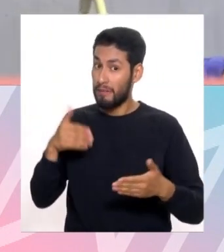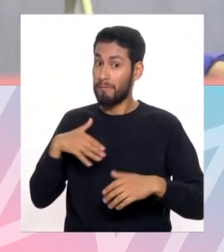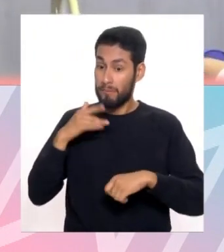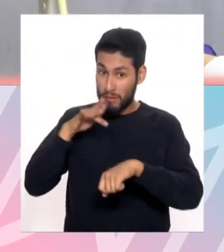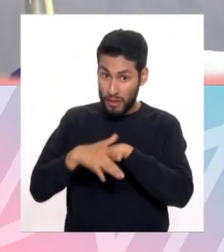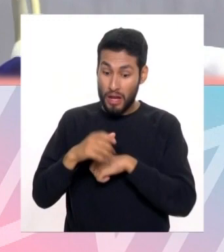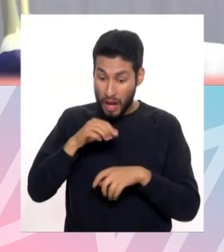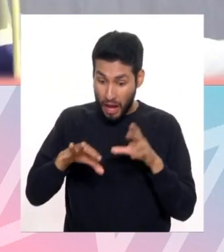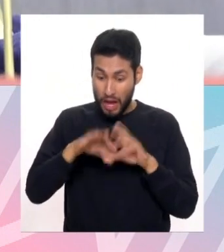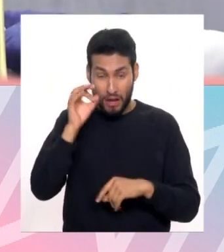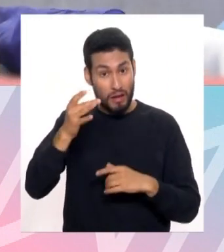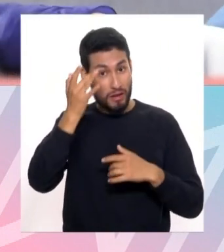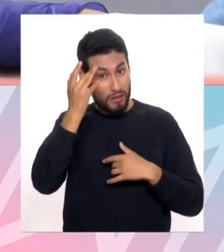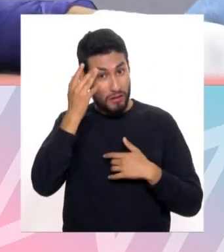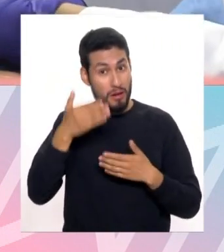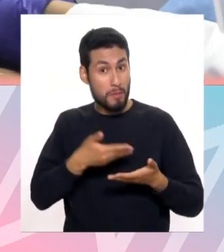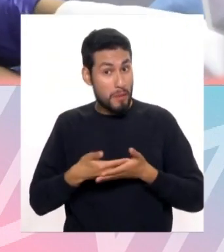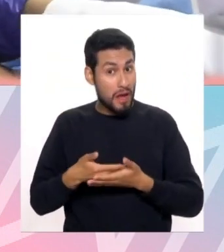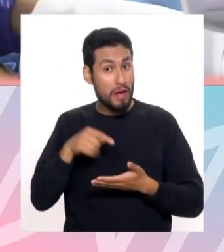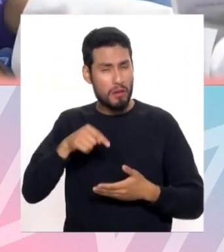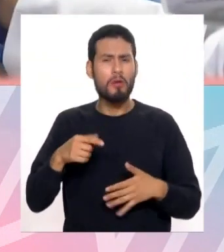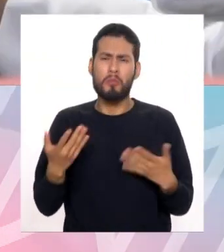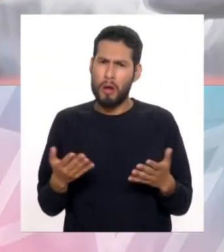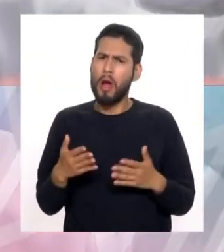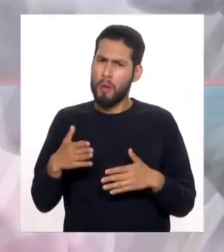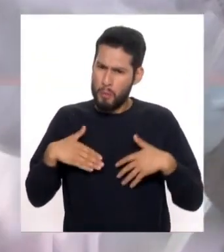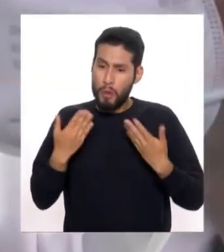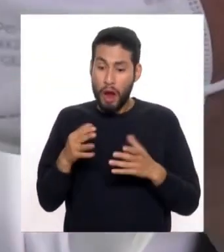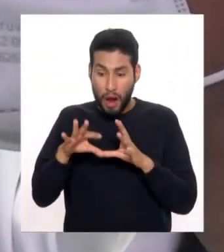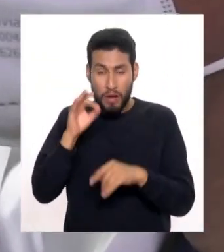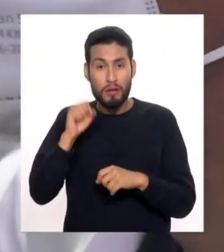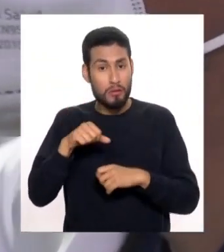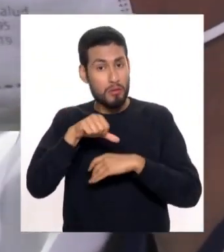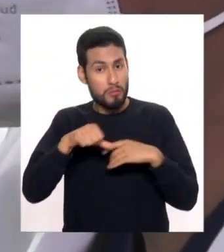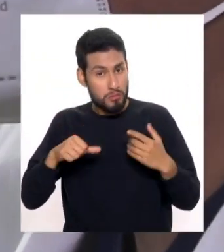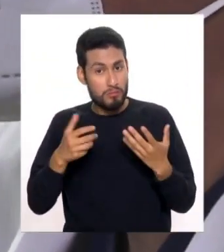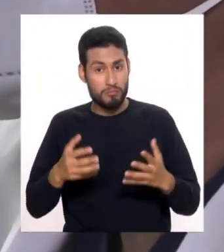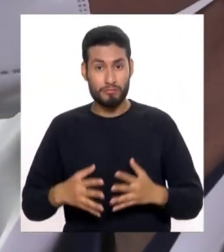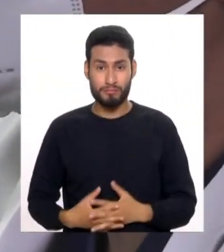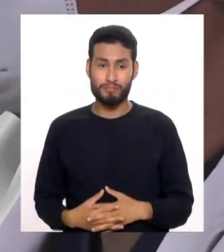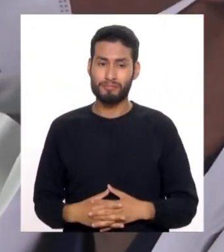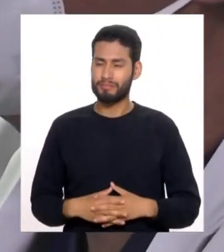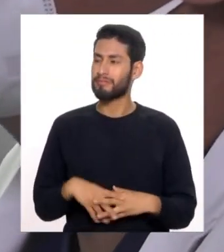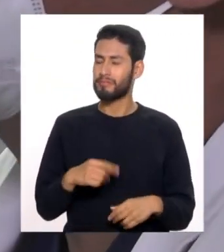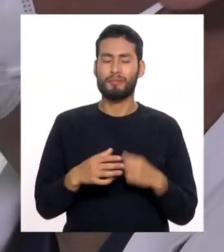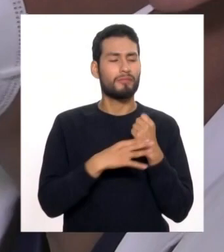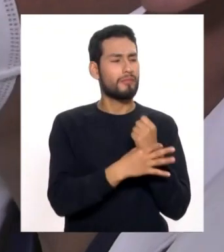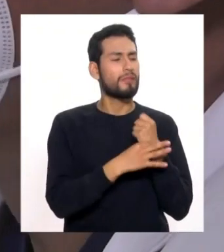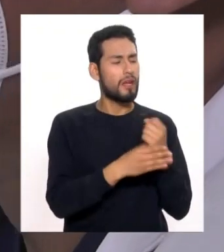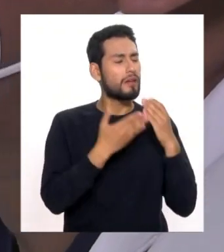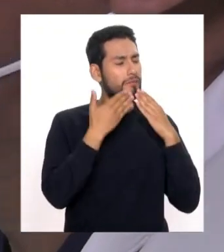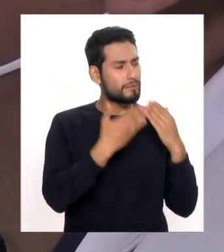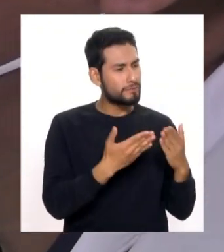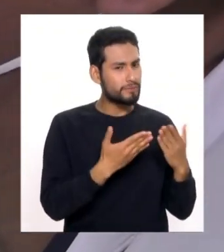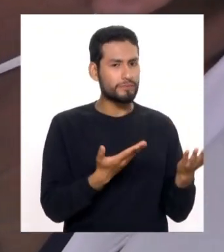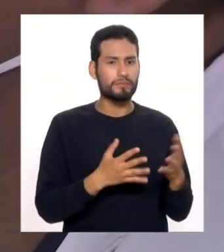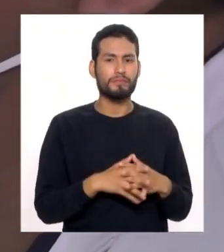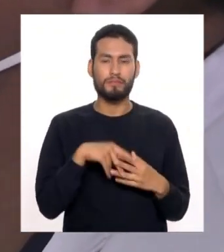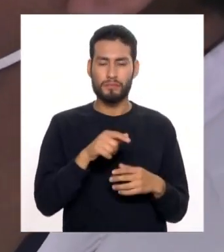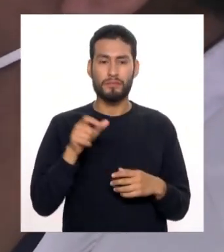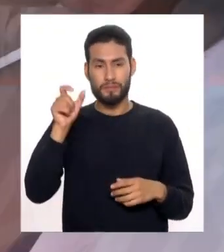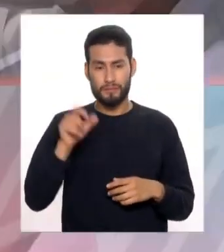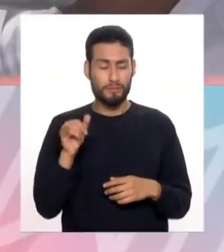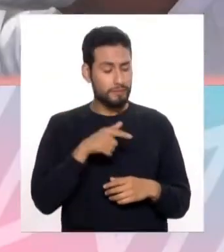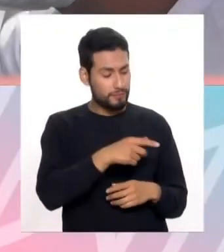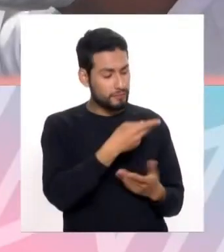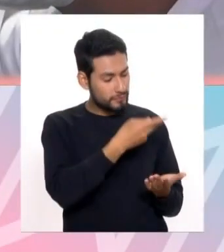nosotros encontremos alguna enfermedad en el fetito, pues ver si es que es candidato a cirugía fetal. Bien, doctora, muchísimas gracias. A la paciente también,